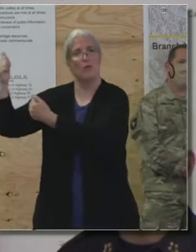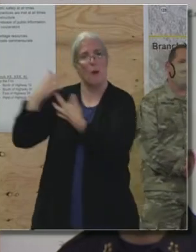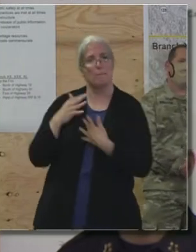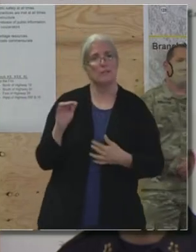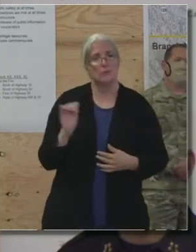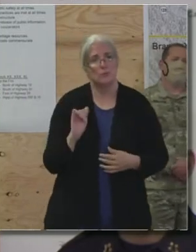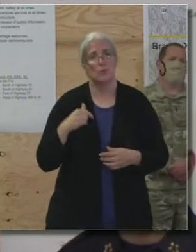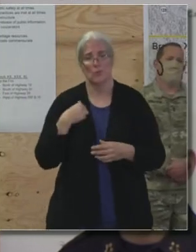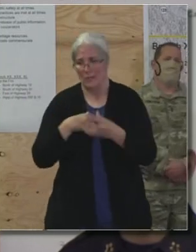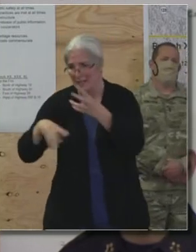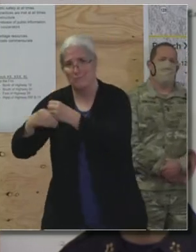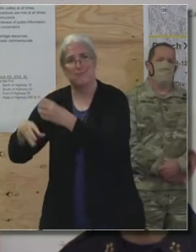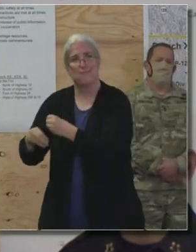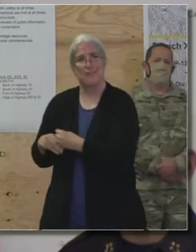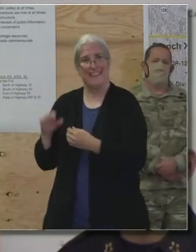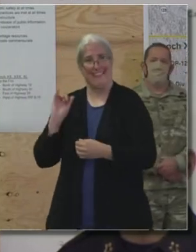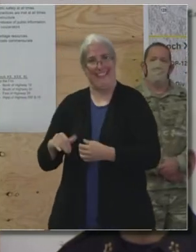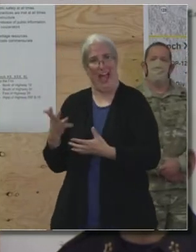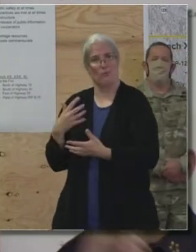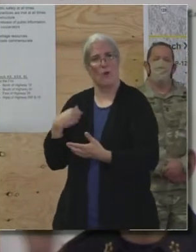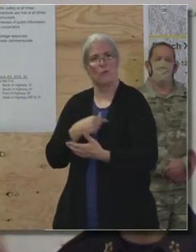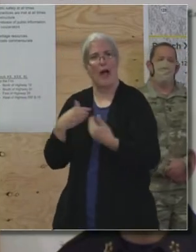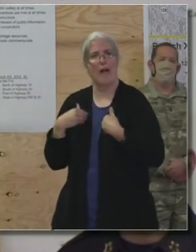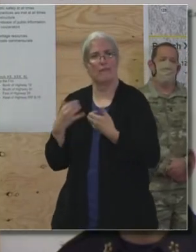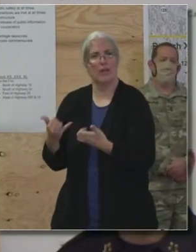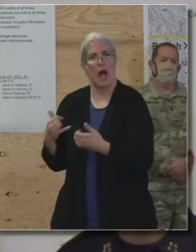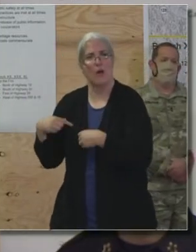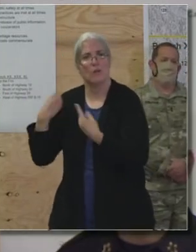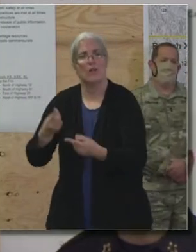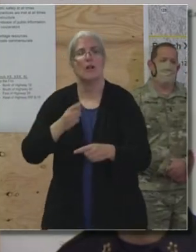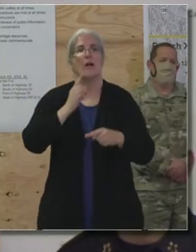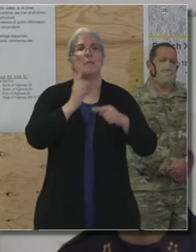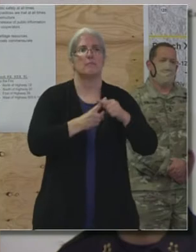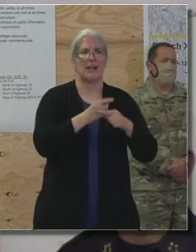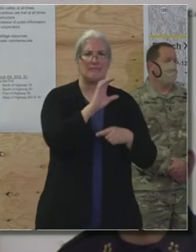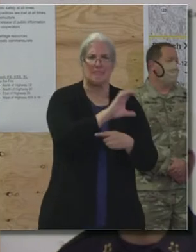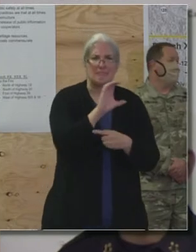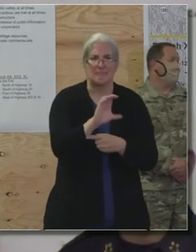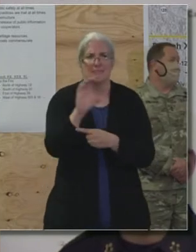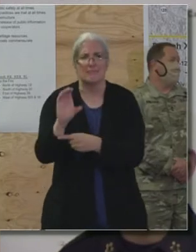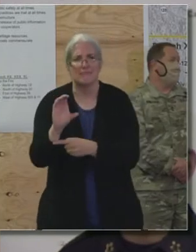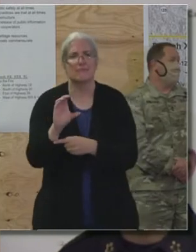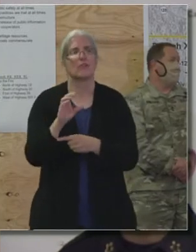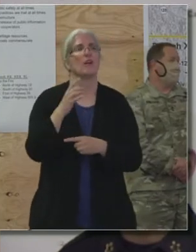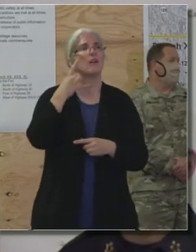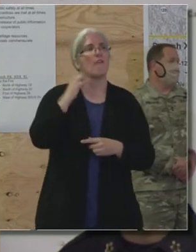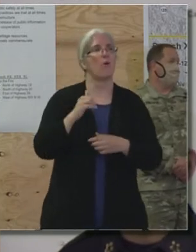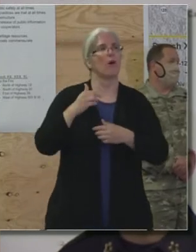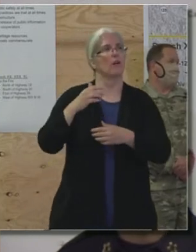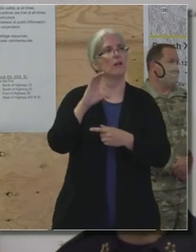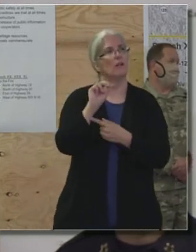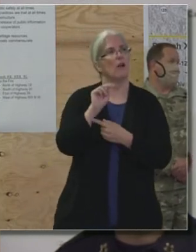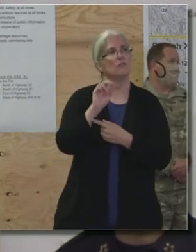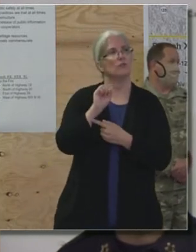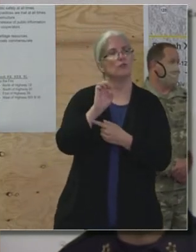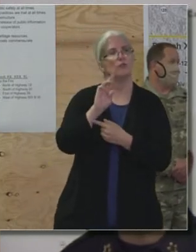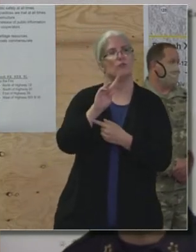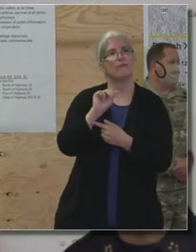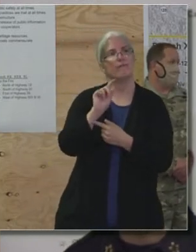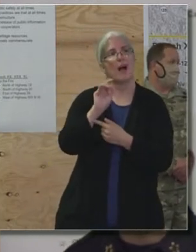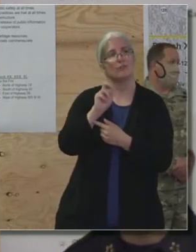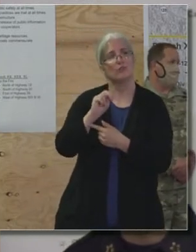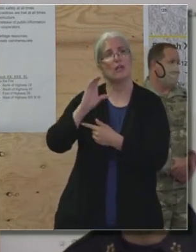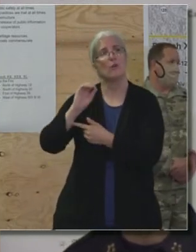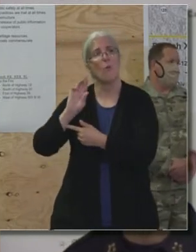siendo implementado en tiempo real incluyendo el equipo de conservación del cuerpo de conservación que también